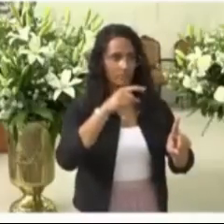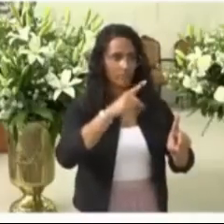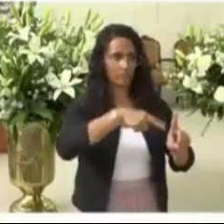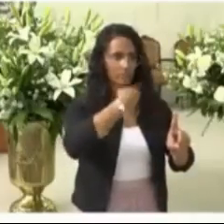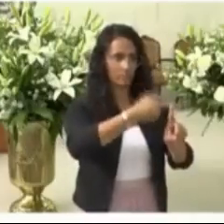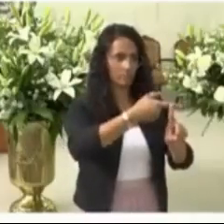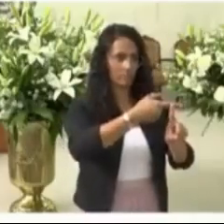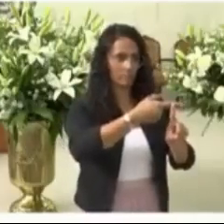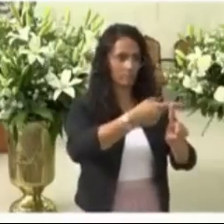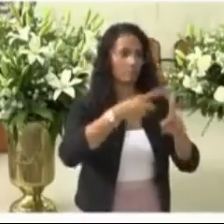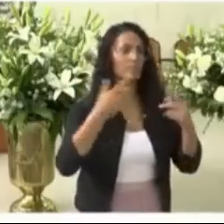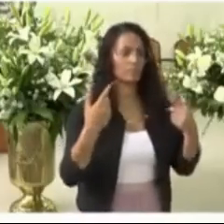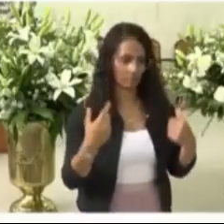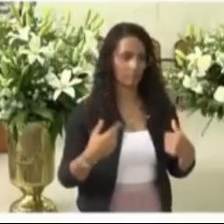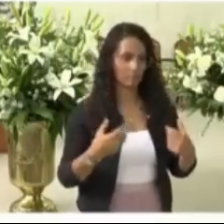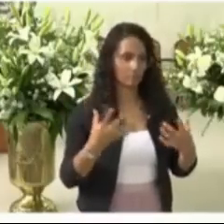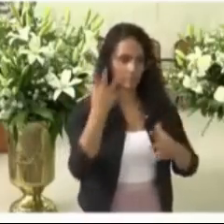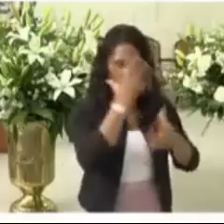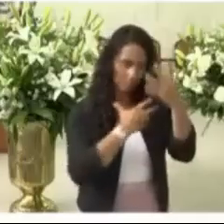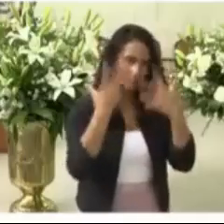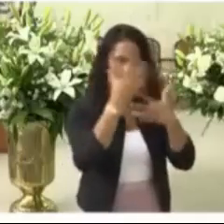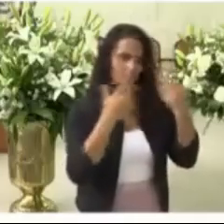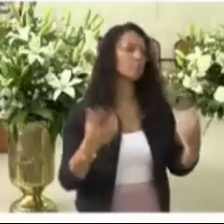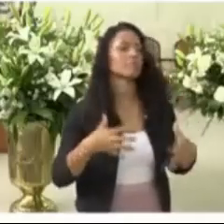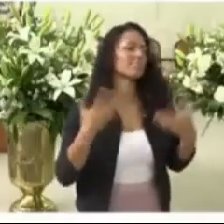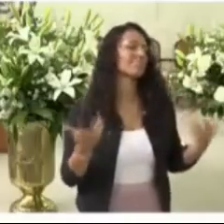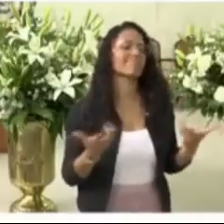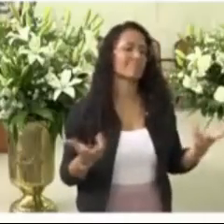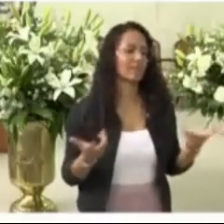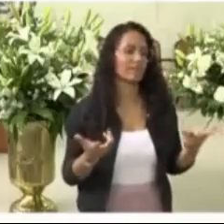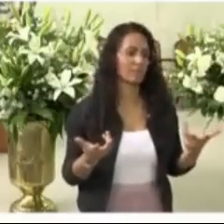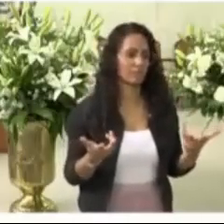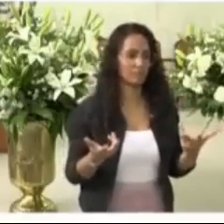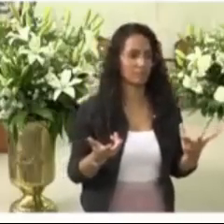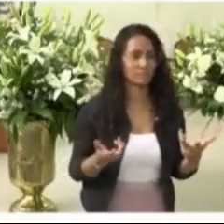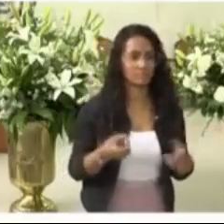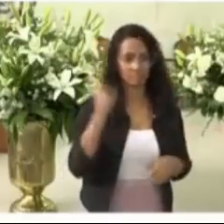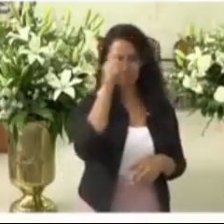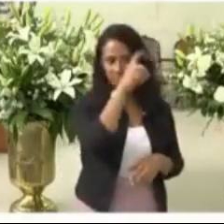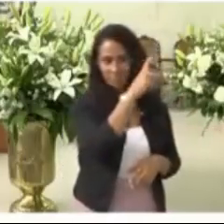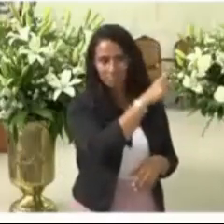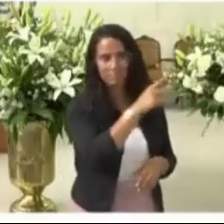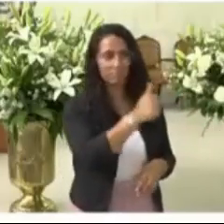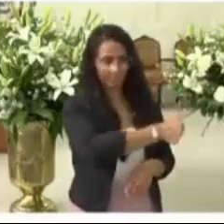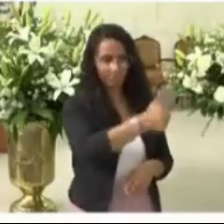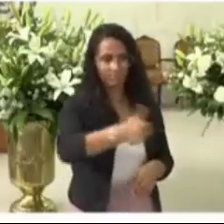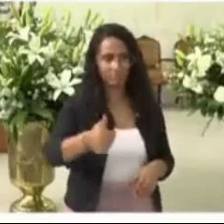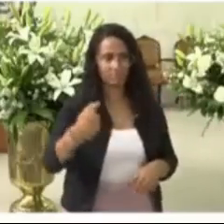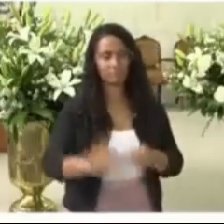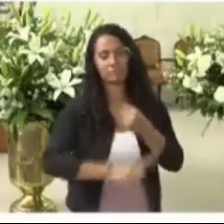¿Qué hago? Porque no sé qué hacer.